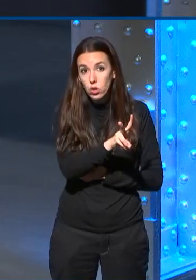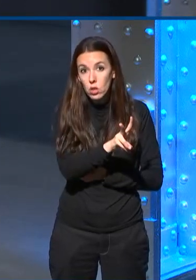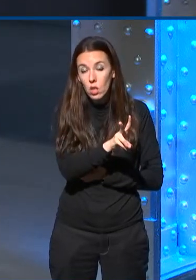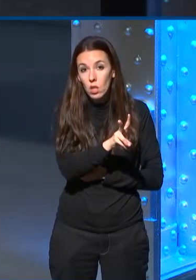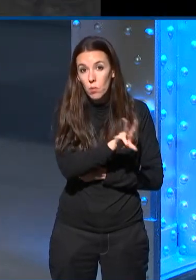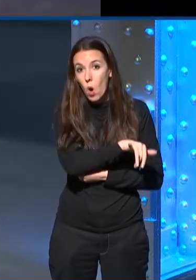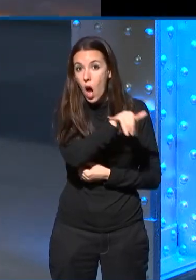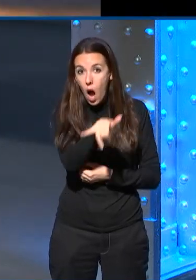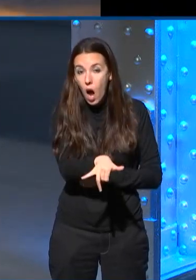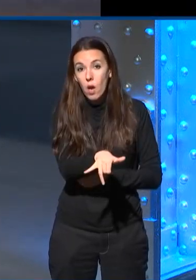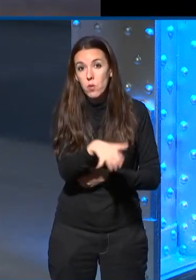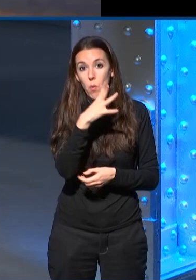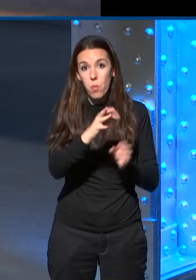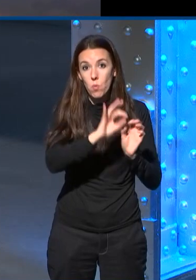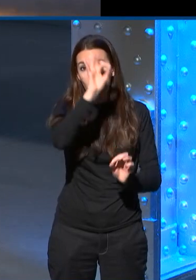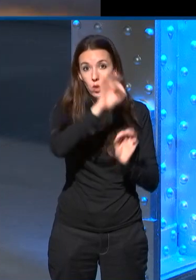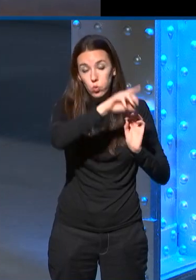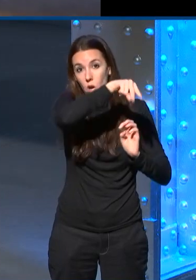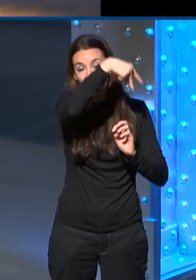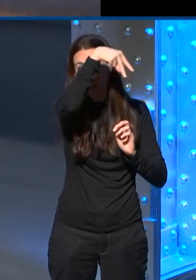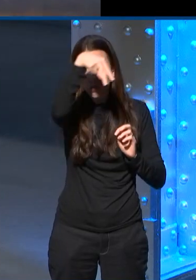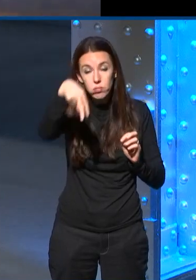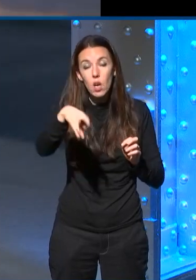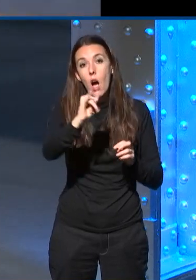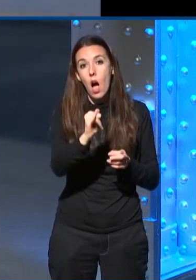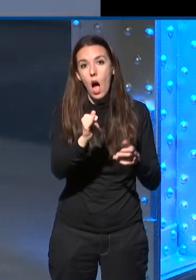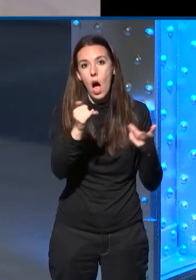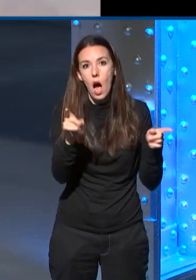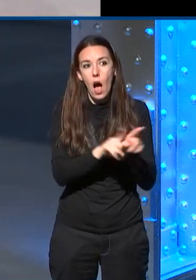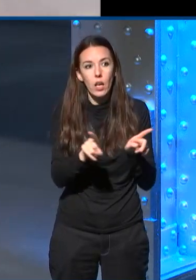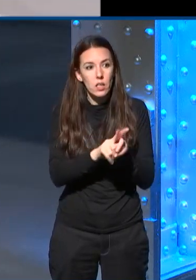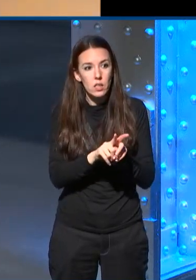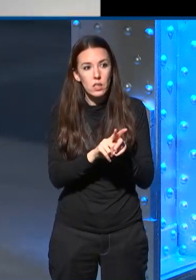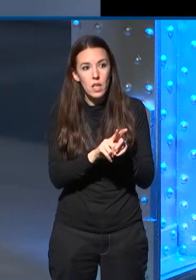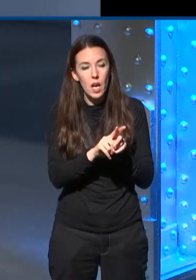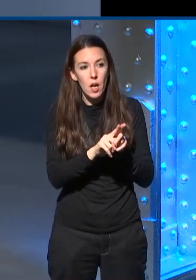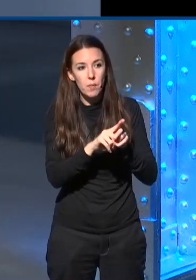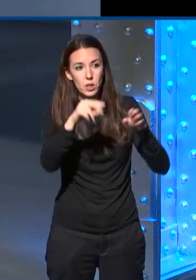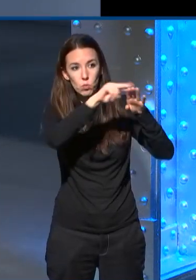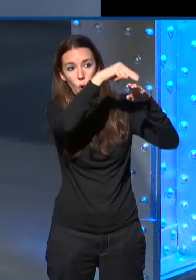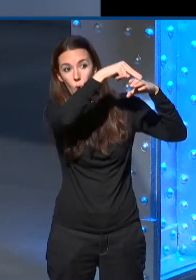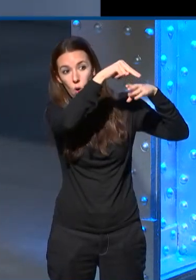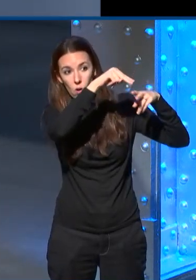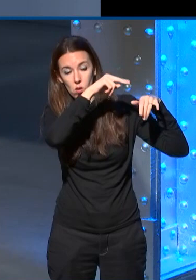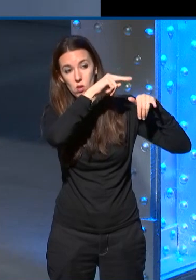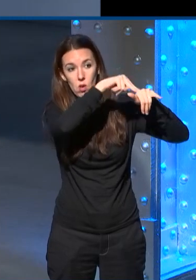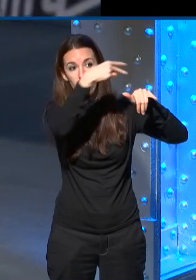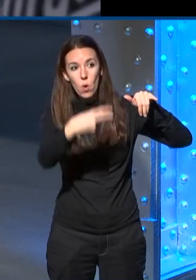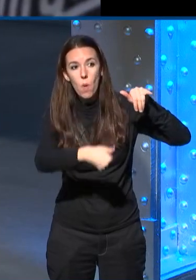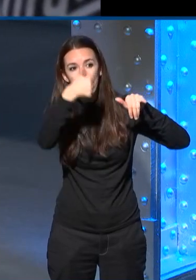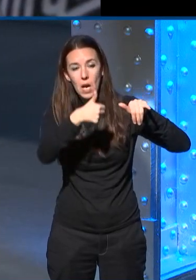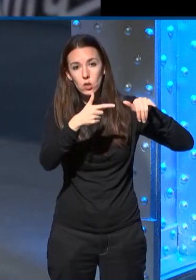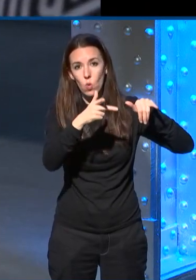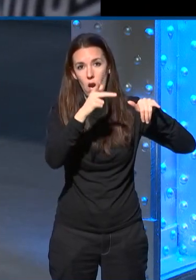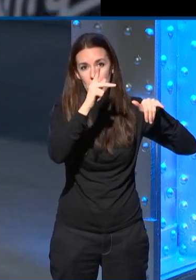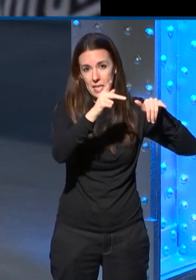avión, a una cierta altura se lanza, con lo cual tiene la velocidad del avión desde el que se lanza, y aparte no tiene tantos kilómetros